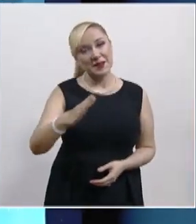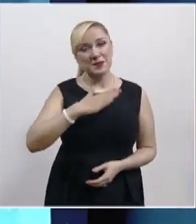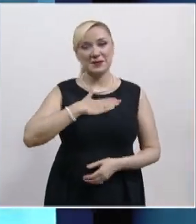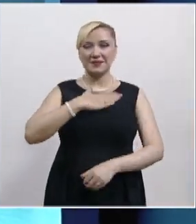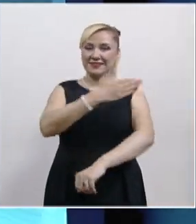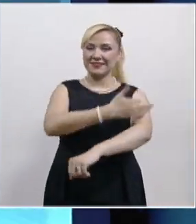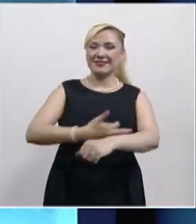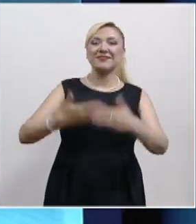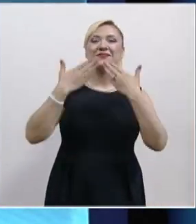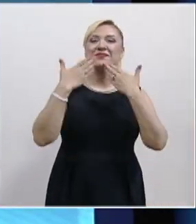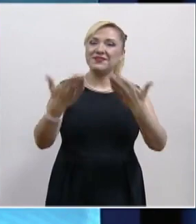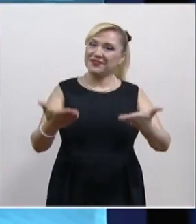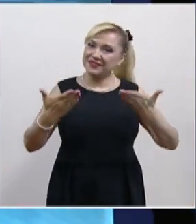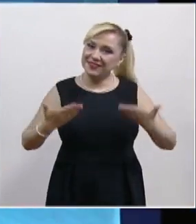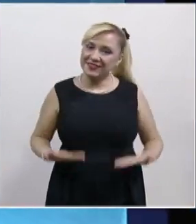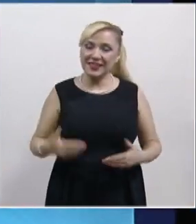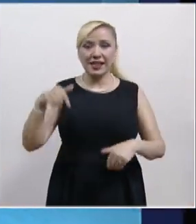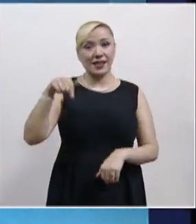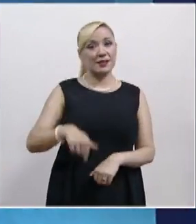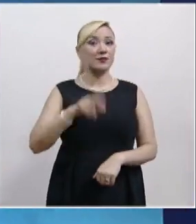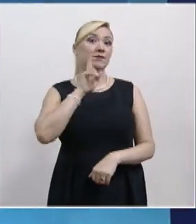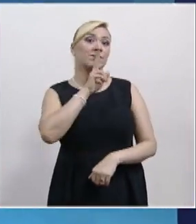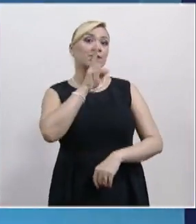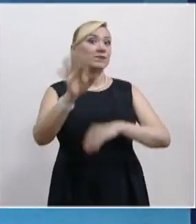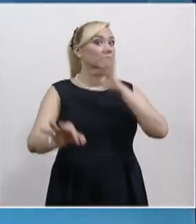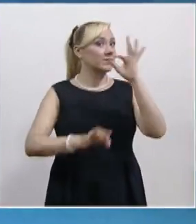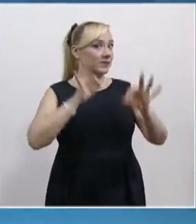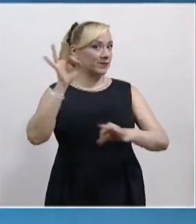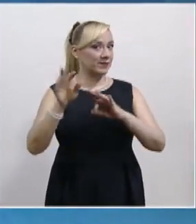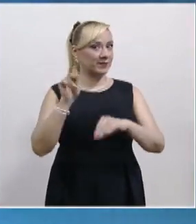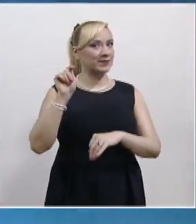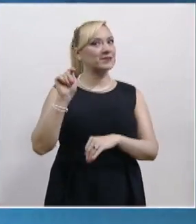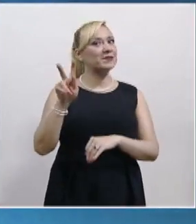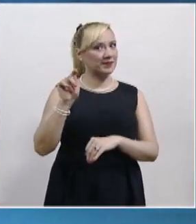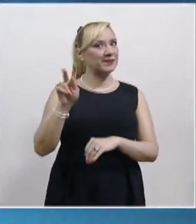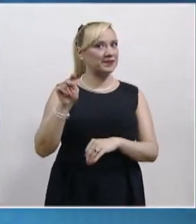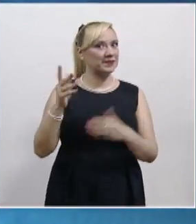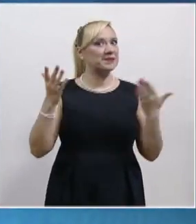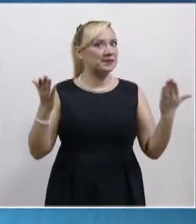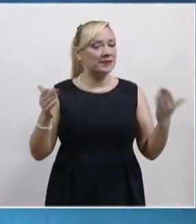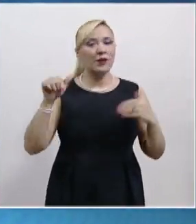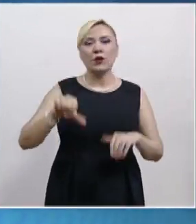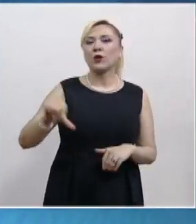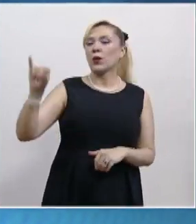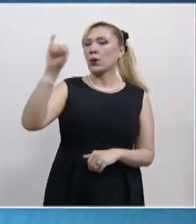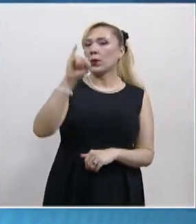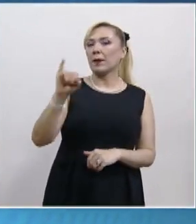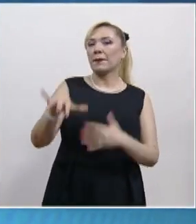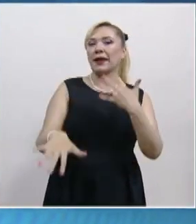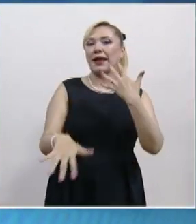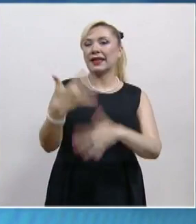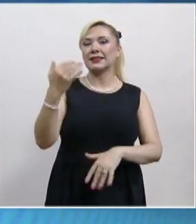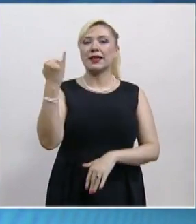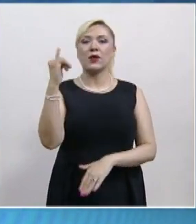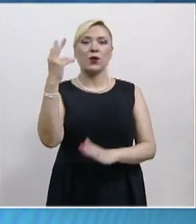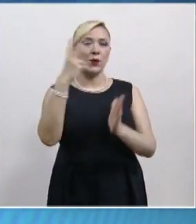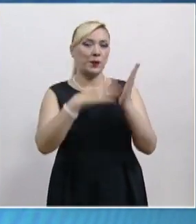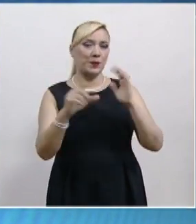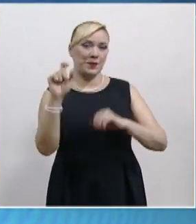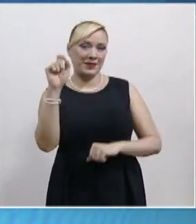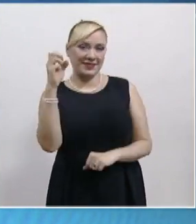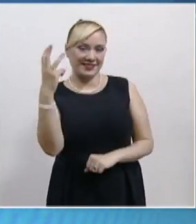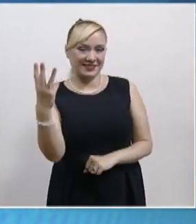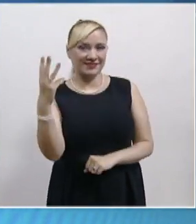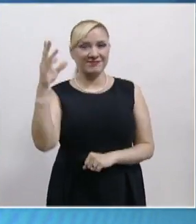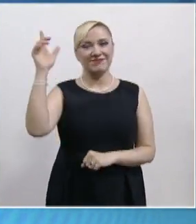buenas tardes, les damos la más cordial bienvenida a este espacio de noticias, corte informativo, hoy que es jueves 15 de junio de 2023. Soy Lorena